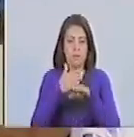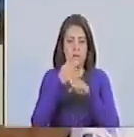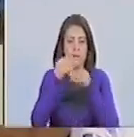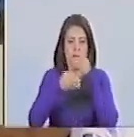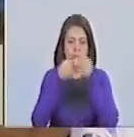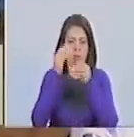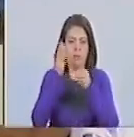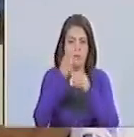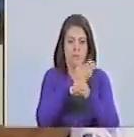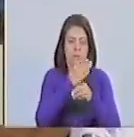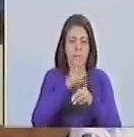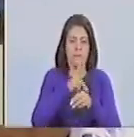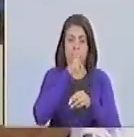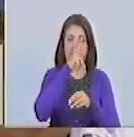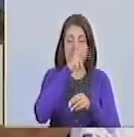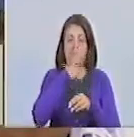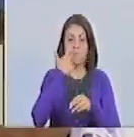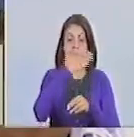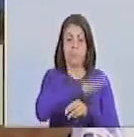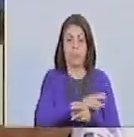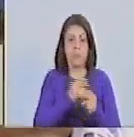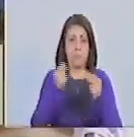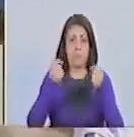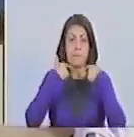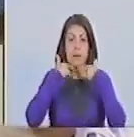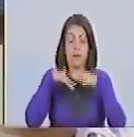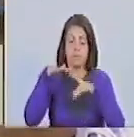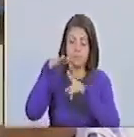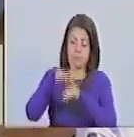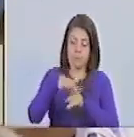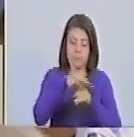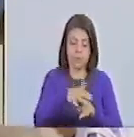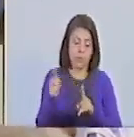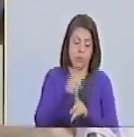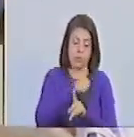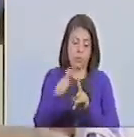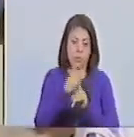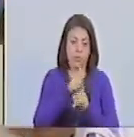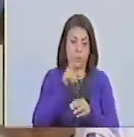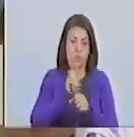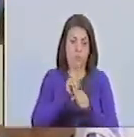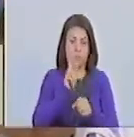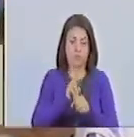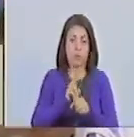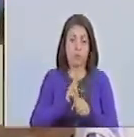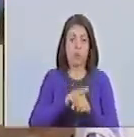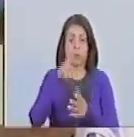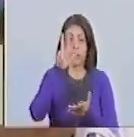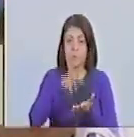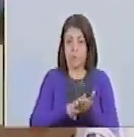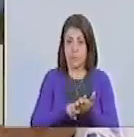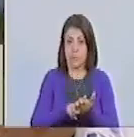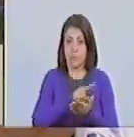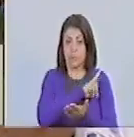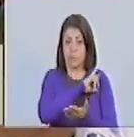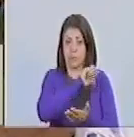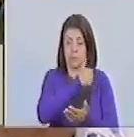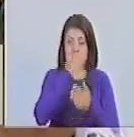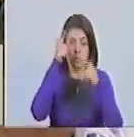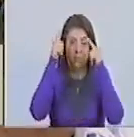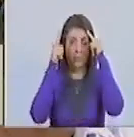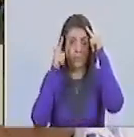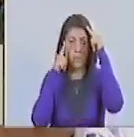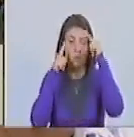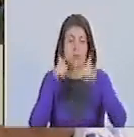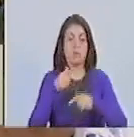para sancionar crímenes, desapariciones, torturas y violaciones, y aprobada por nuestro comandante eterno Hugo